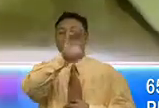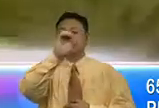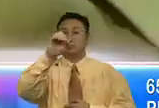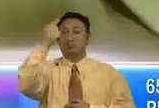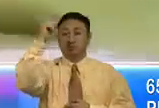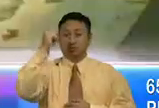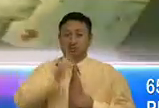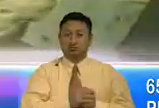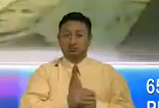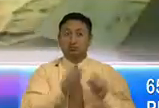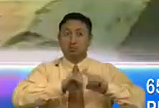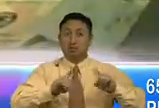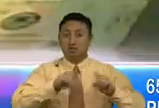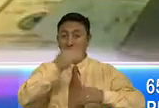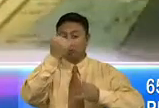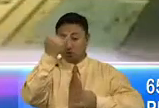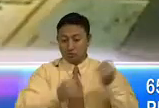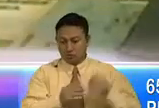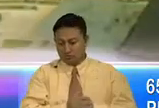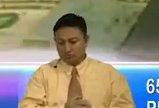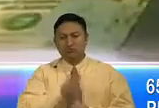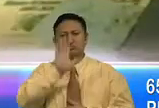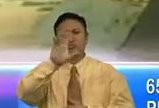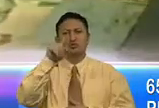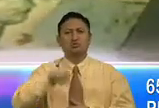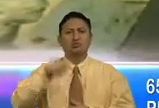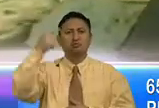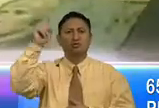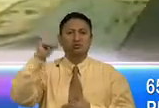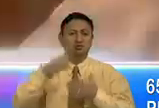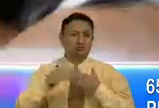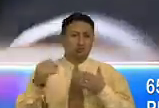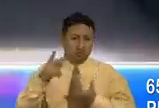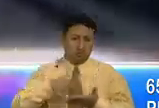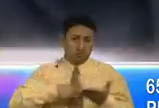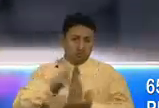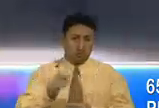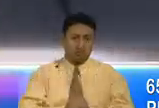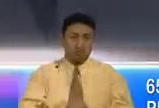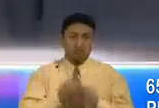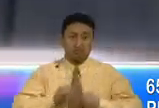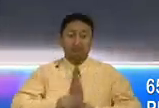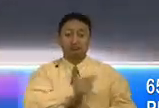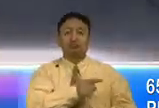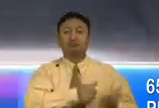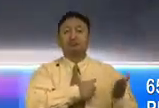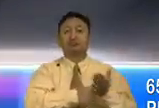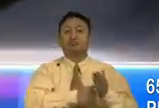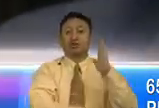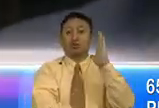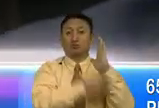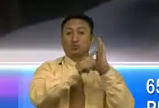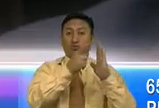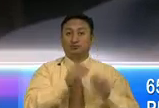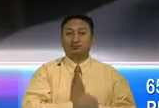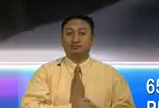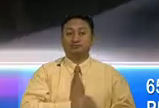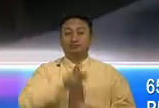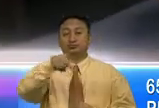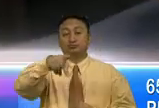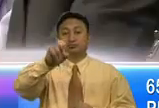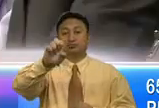dólares, pero se terminó pagando cerca de 5.000 millones de dólares. Así lo dio a conocer el ministro de Energía y Recursos No Renovables,